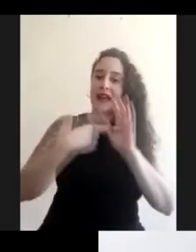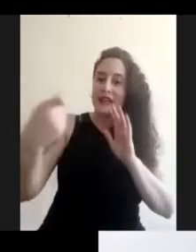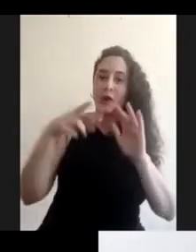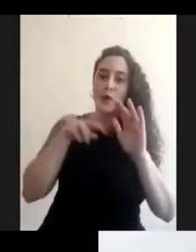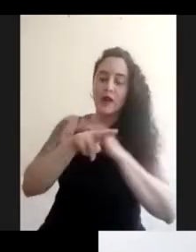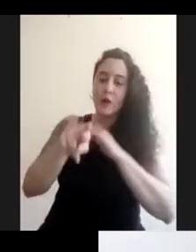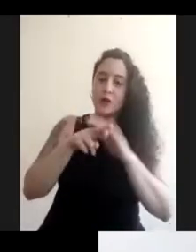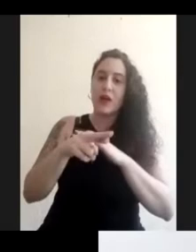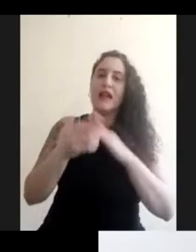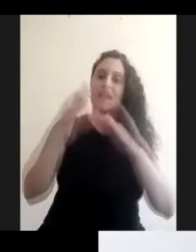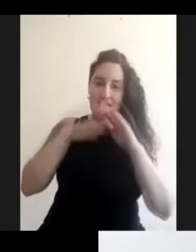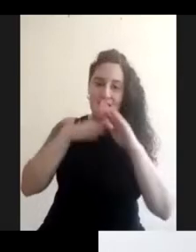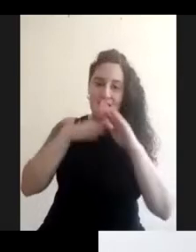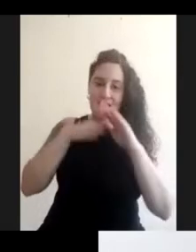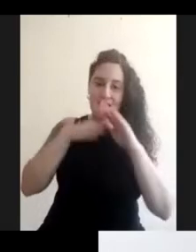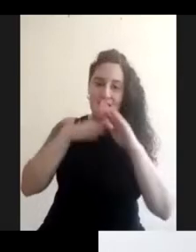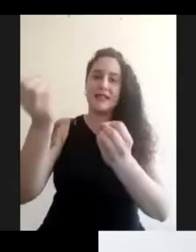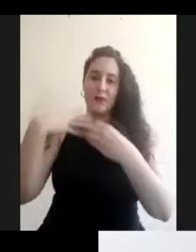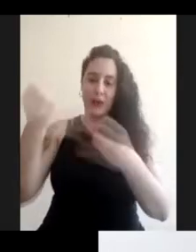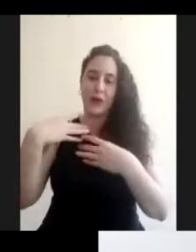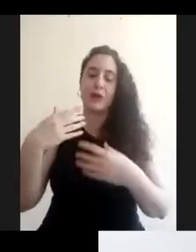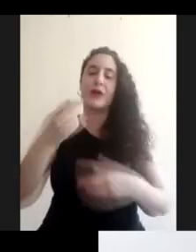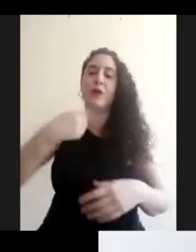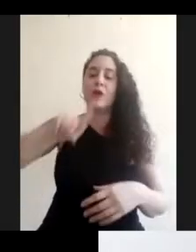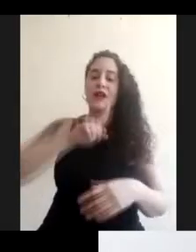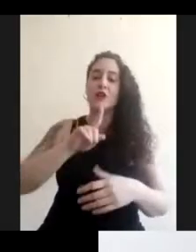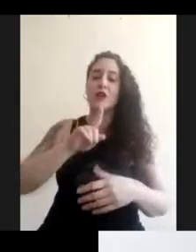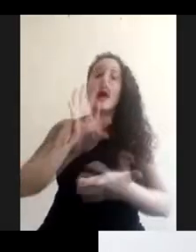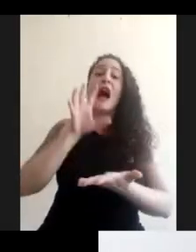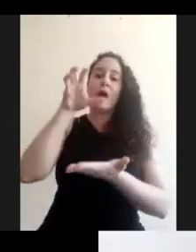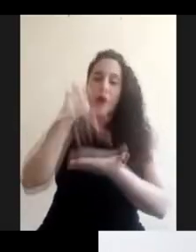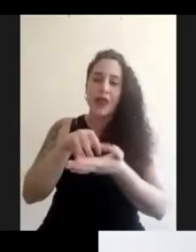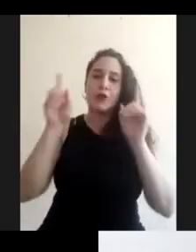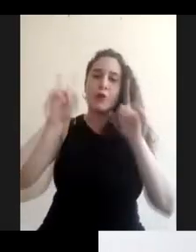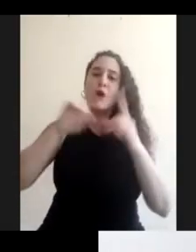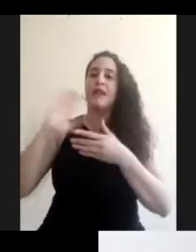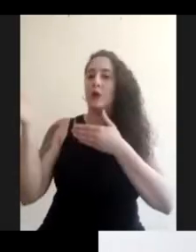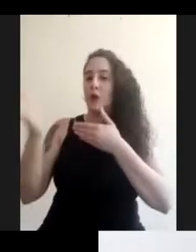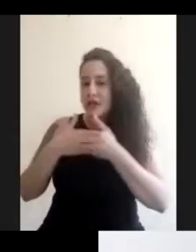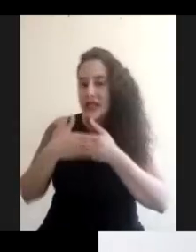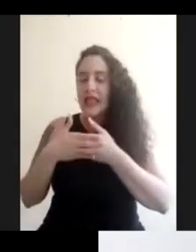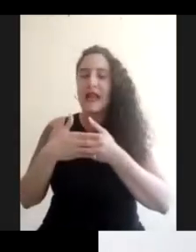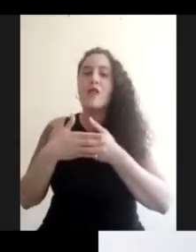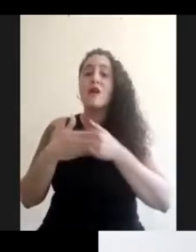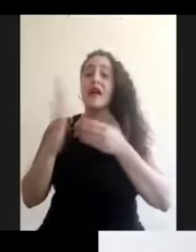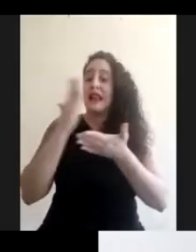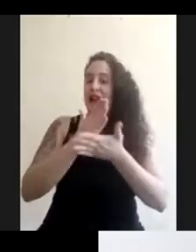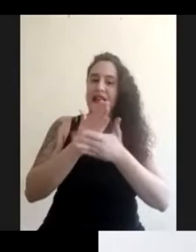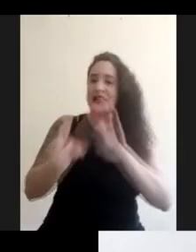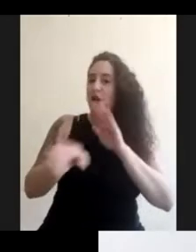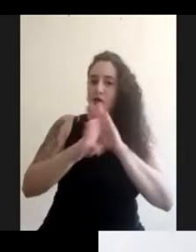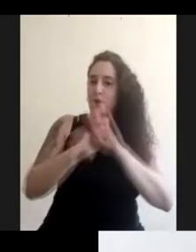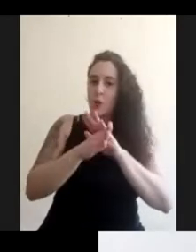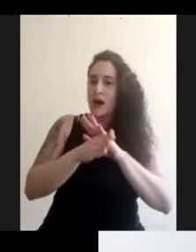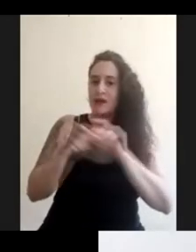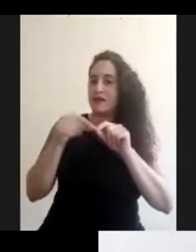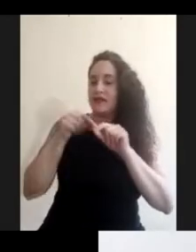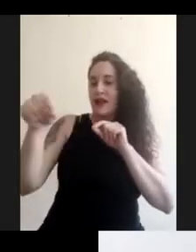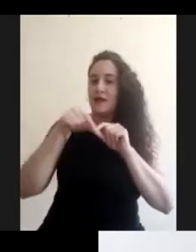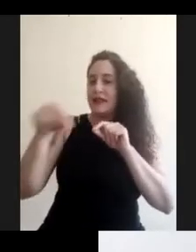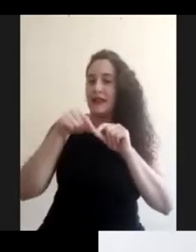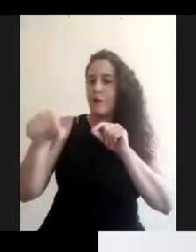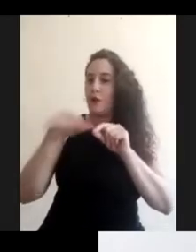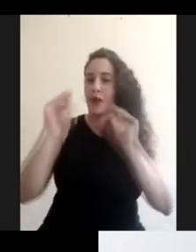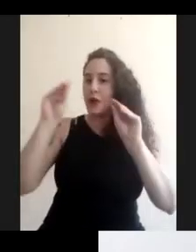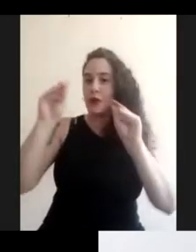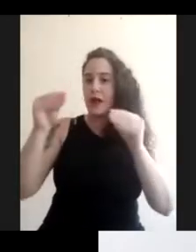te retiran un recurso que es el que te hace accesible esa información, ¿no? En nuestro caso, aunque los centros educativos se han cerrado, las clases continúan a